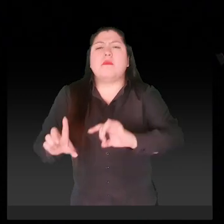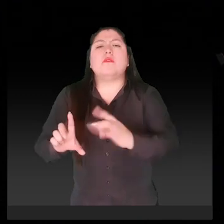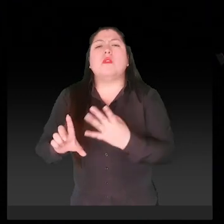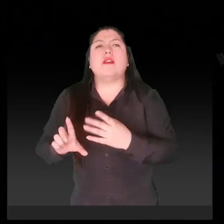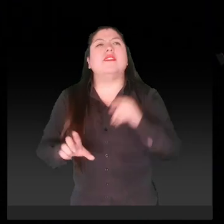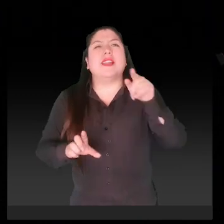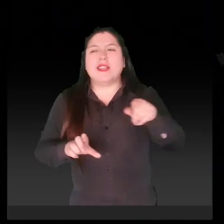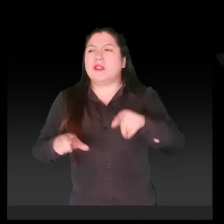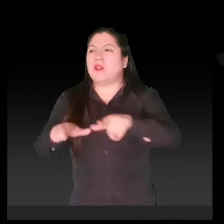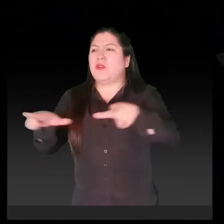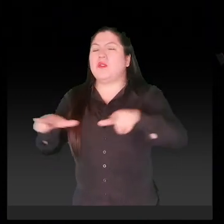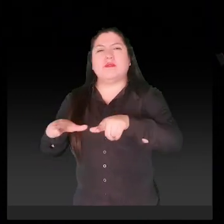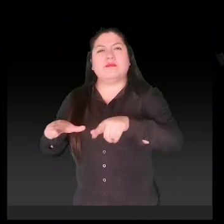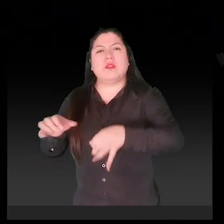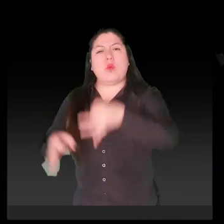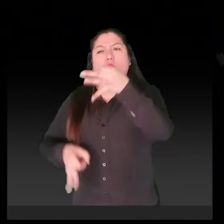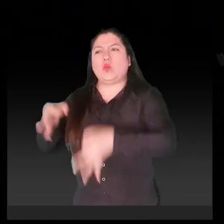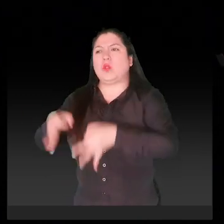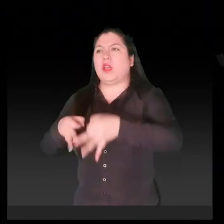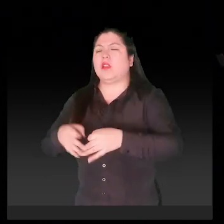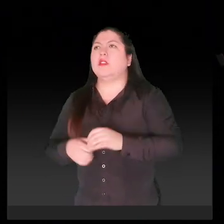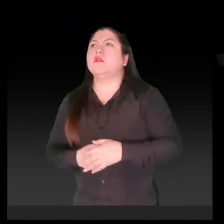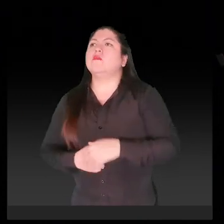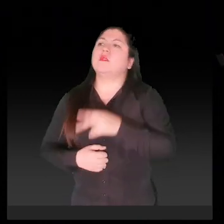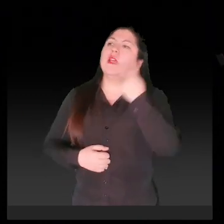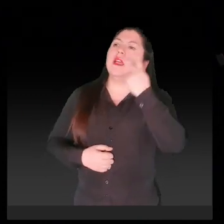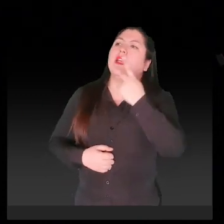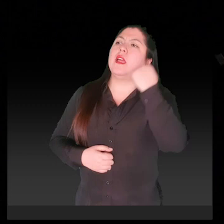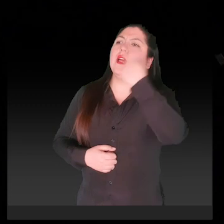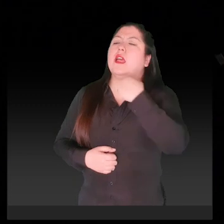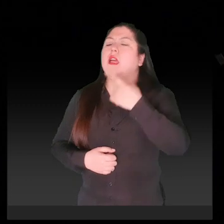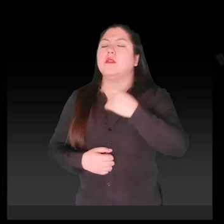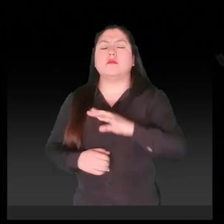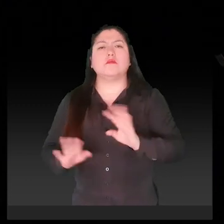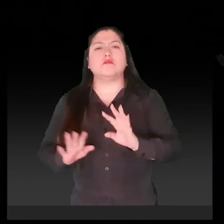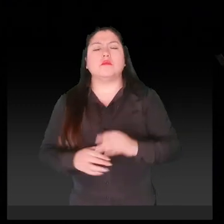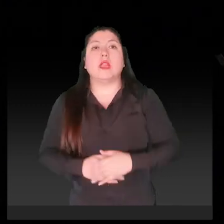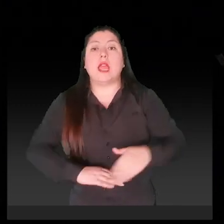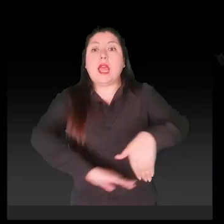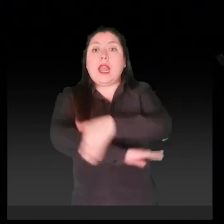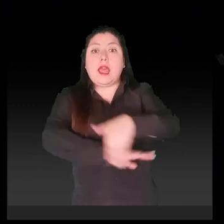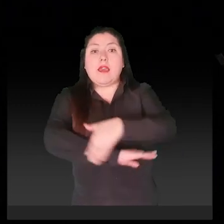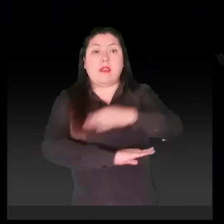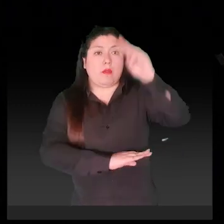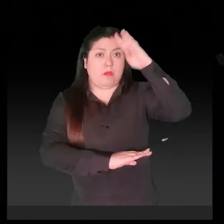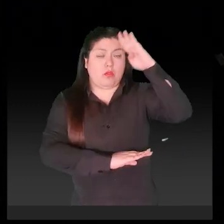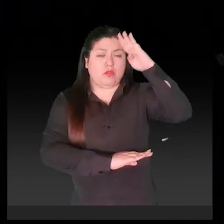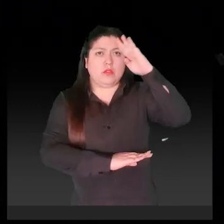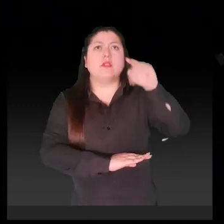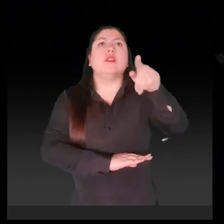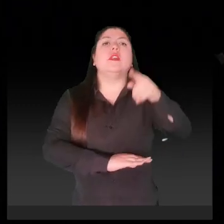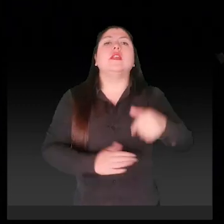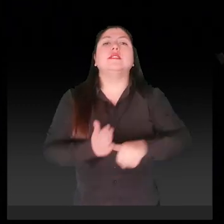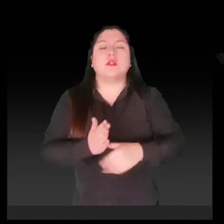públicas. Y cuando un funcionario de la fuerza pública pare a uno en ciudadano y le pide que se identifique, realmente se va a